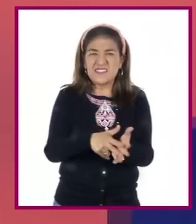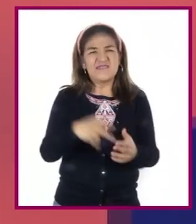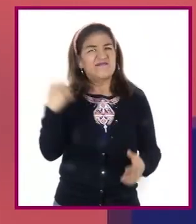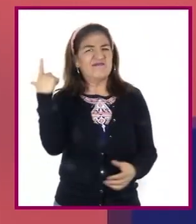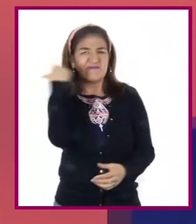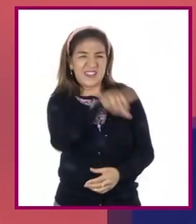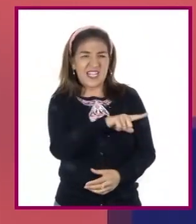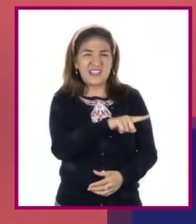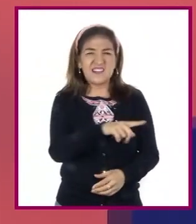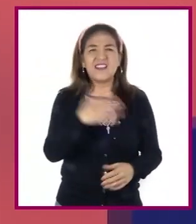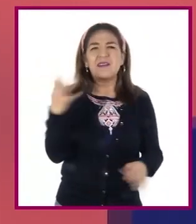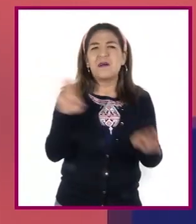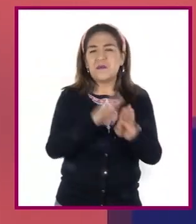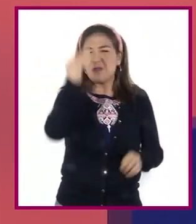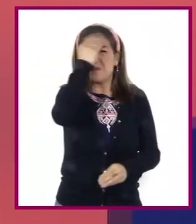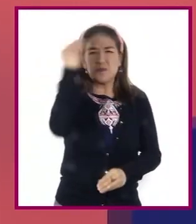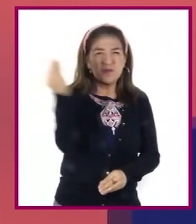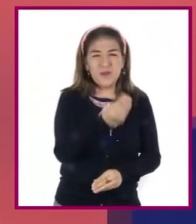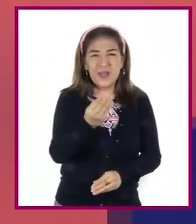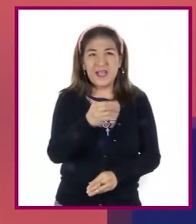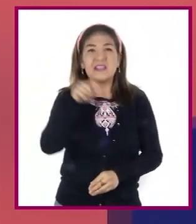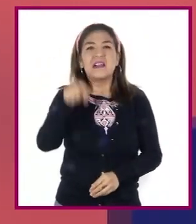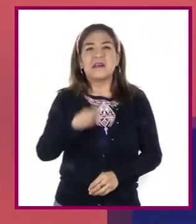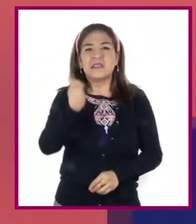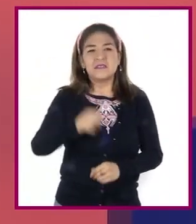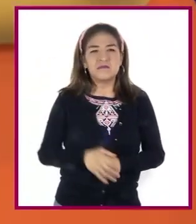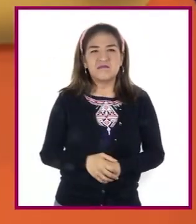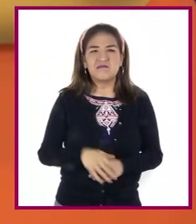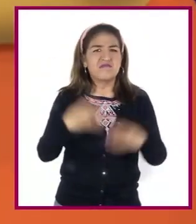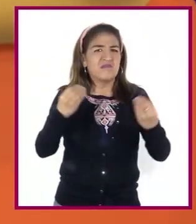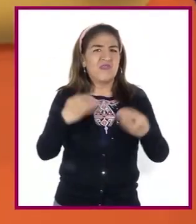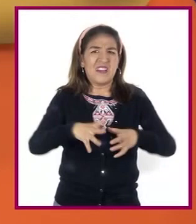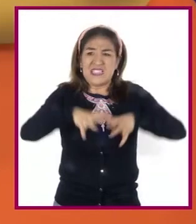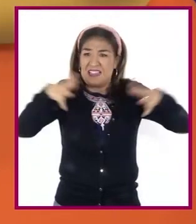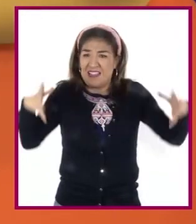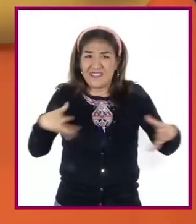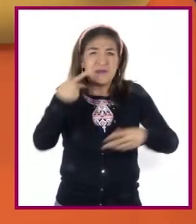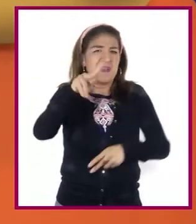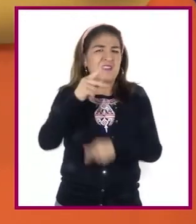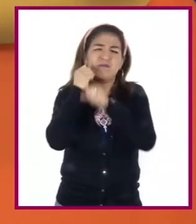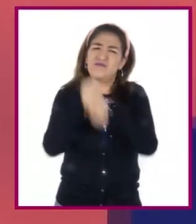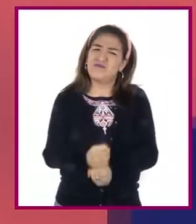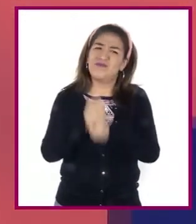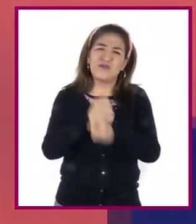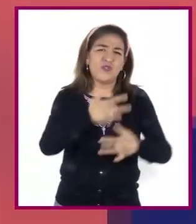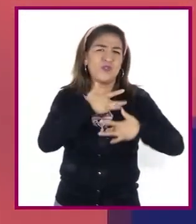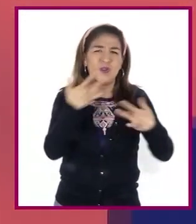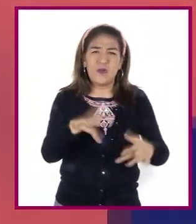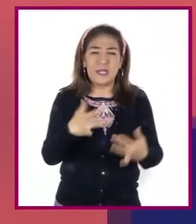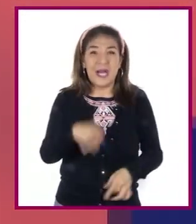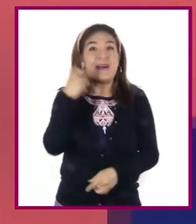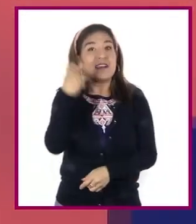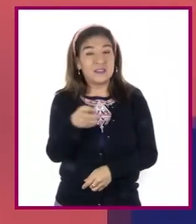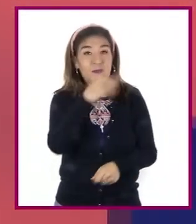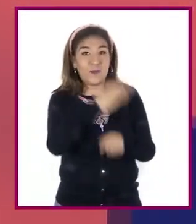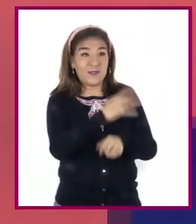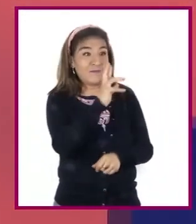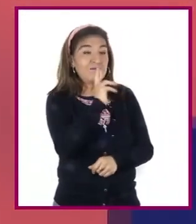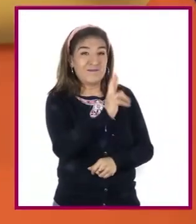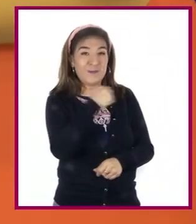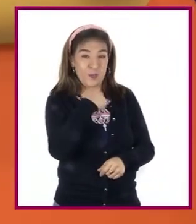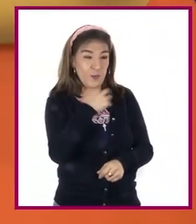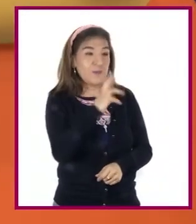colérica, mansa y cruel, y la califica de amplia y dolorosa. Así que, para responder a tu pregunta,